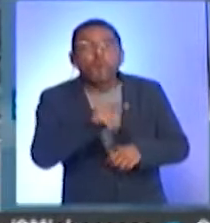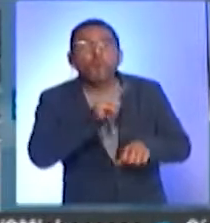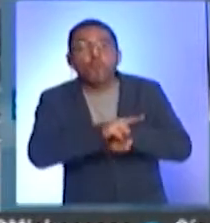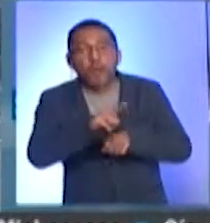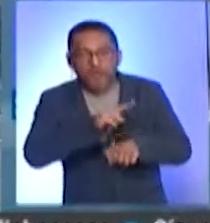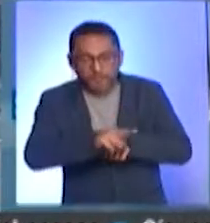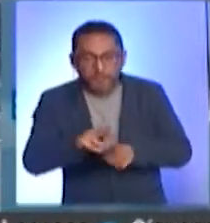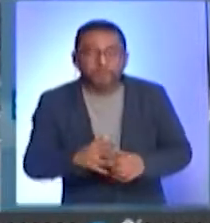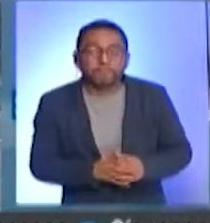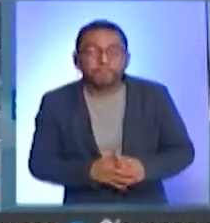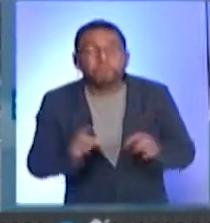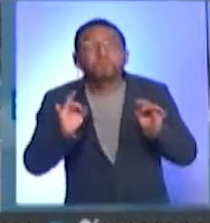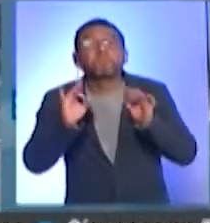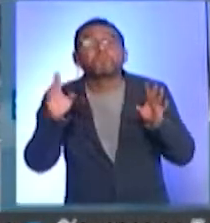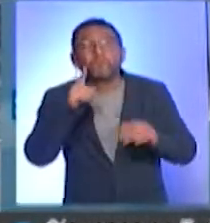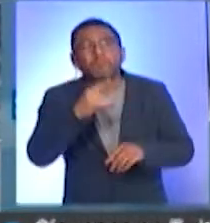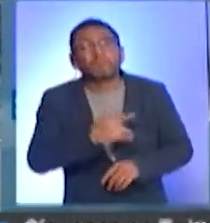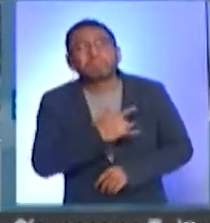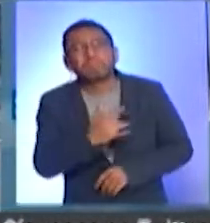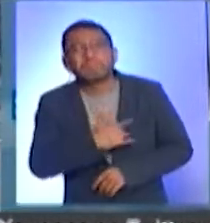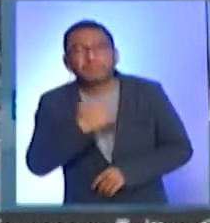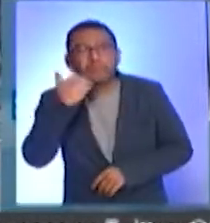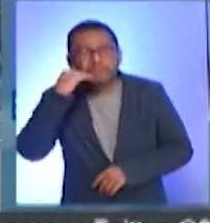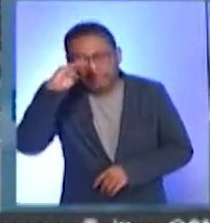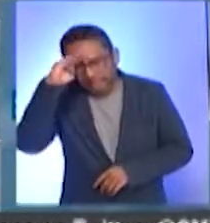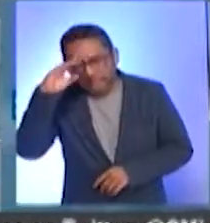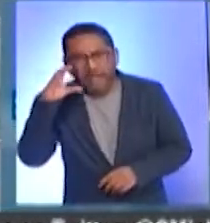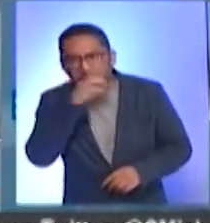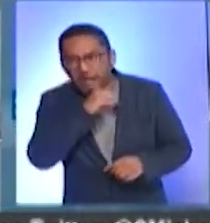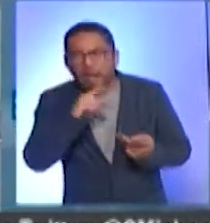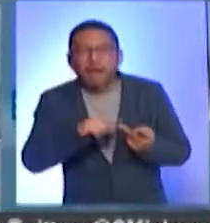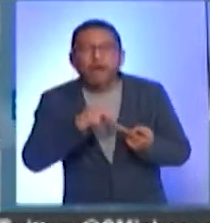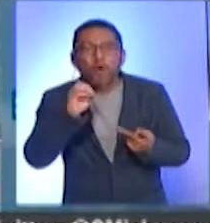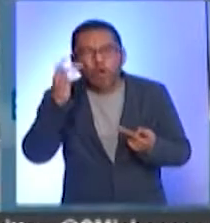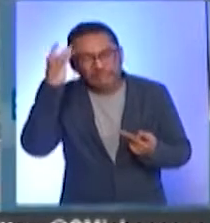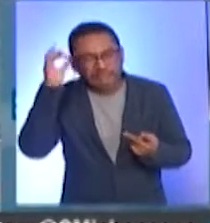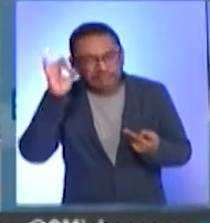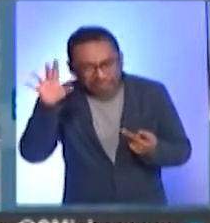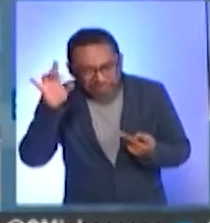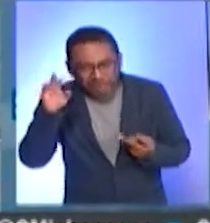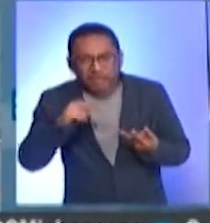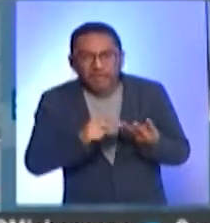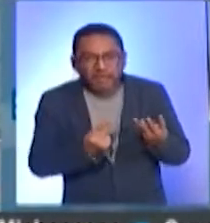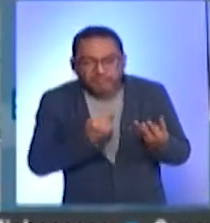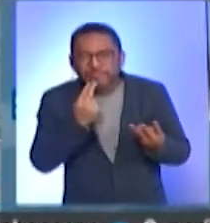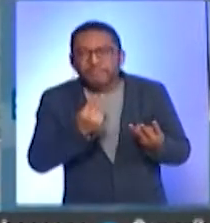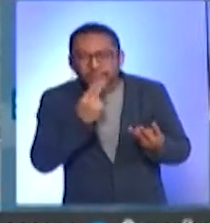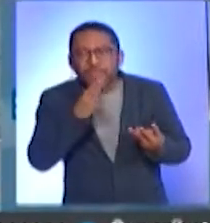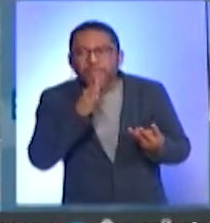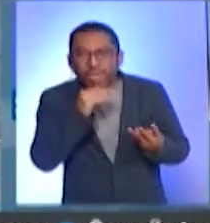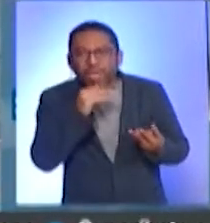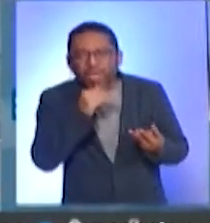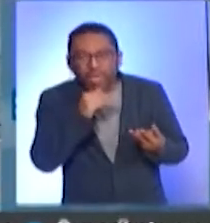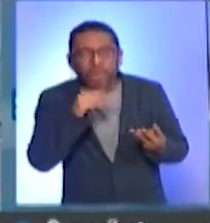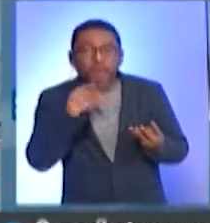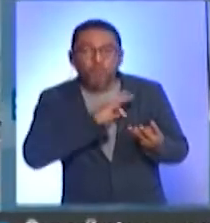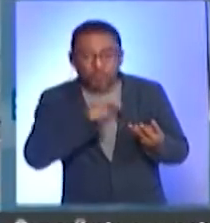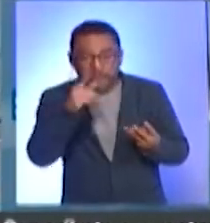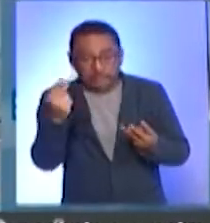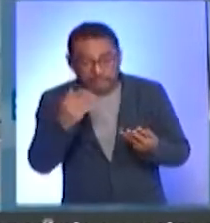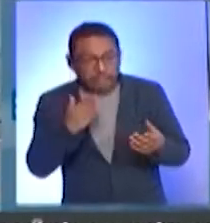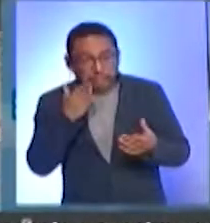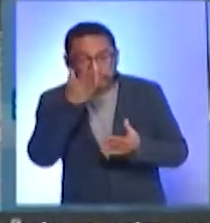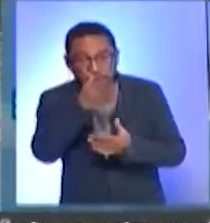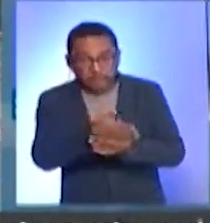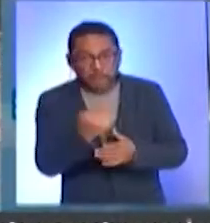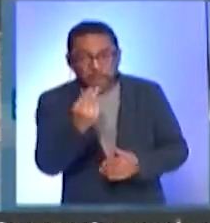en caso de presentar fiebre dificultad para respirar dolor de cabeza u otra sintomatología de enfermedad respiratoria la población podrá acudir con